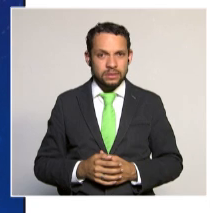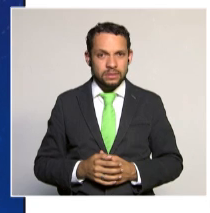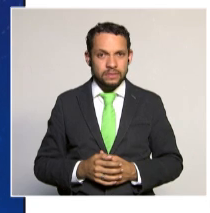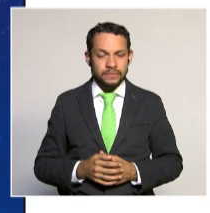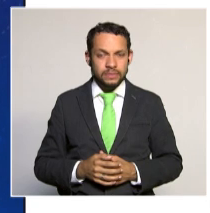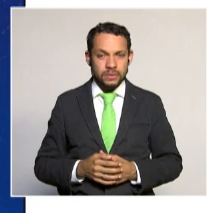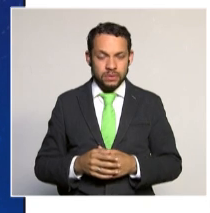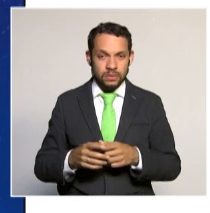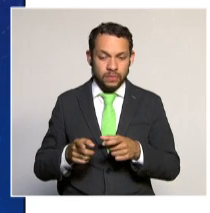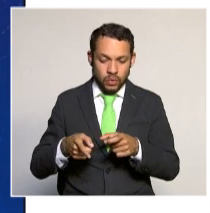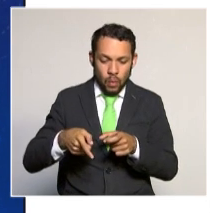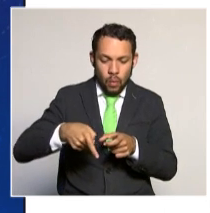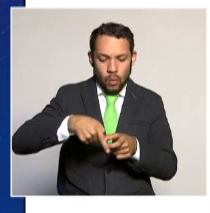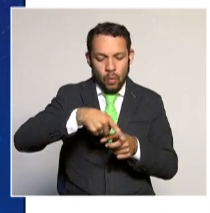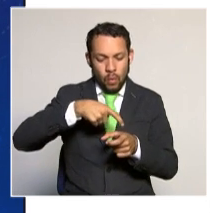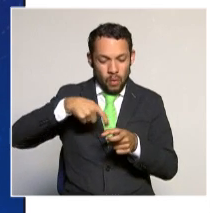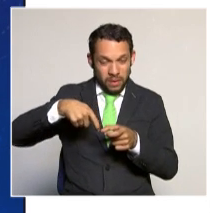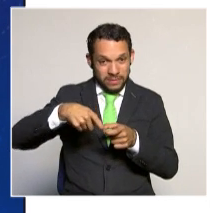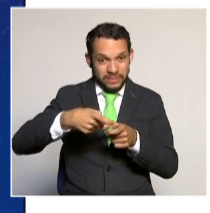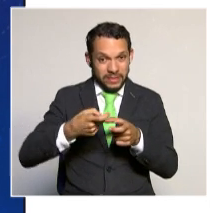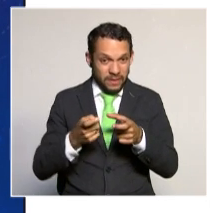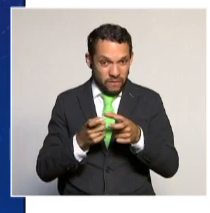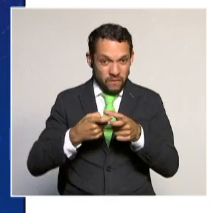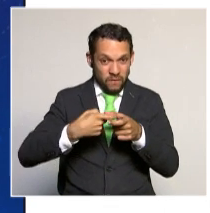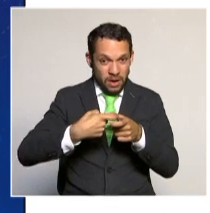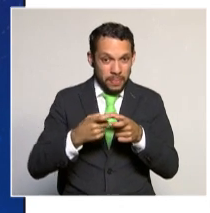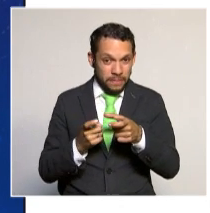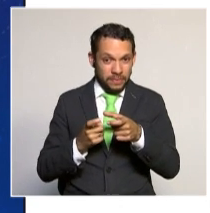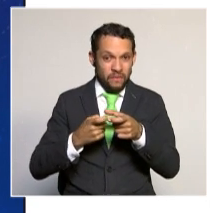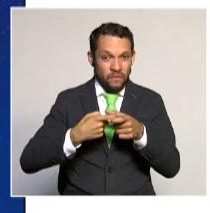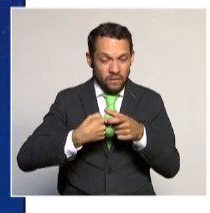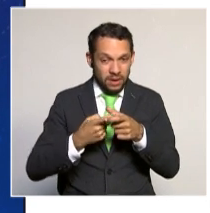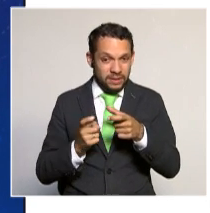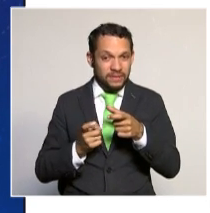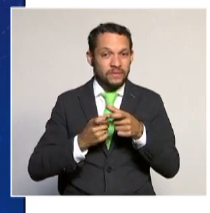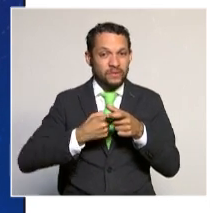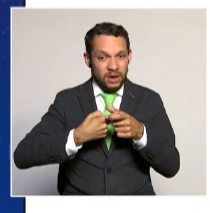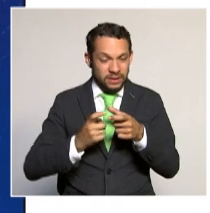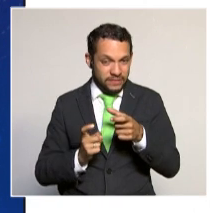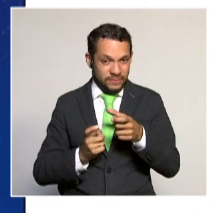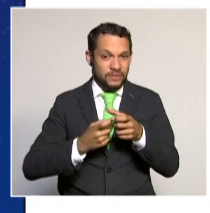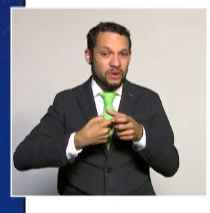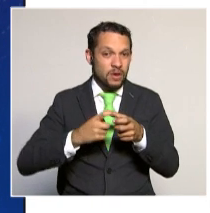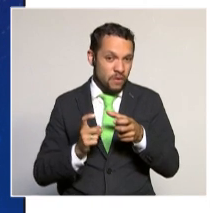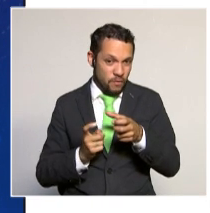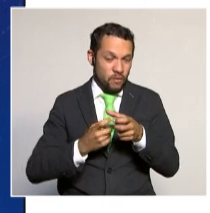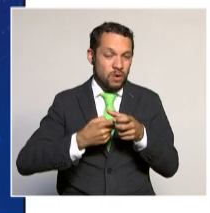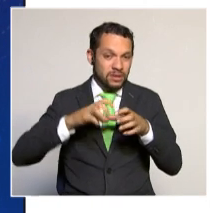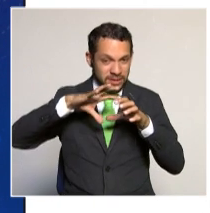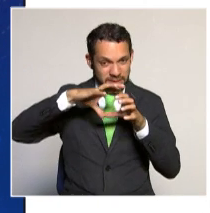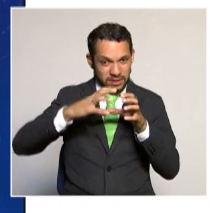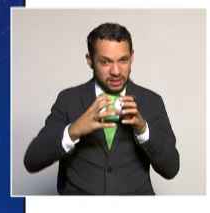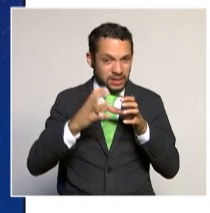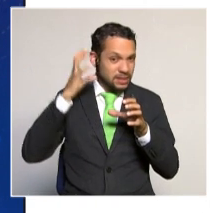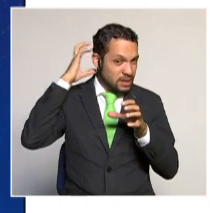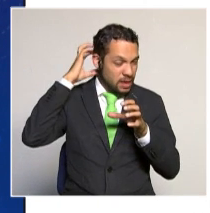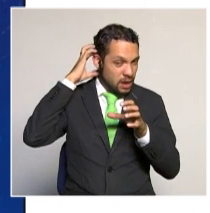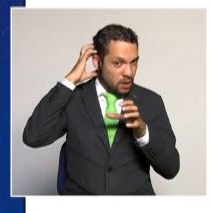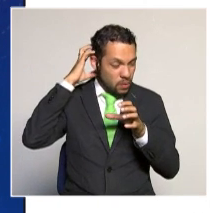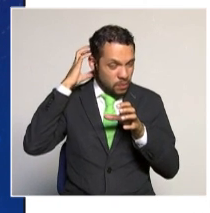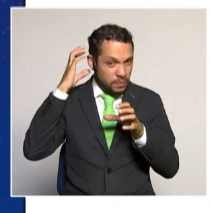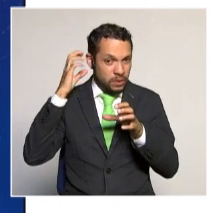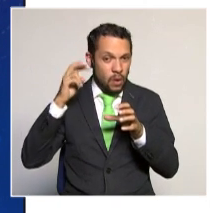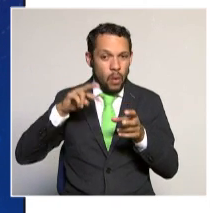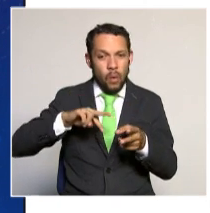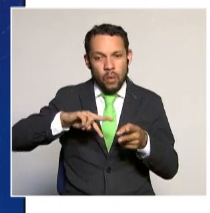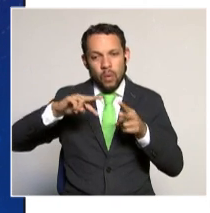los giros correspondientes, aquí estoy marcando con diversos giros, unas entrantes naturales, ciertos surcos, pero contraste con el